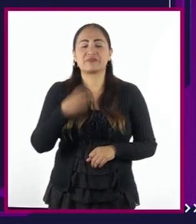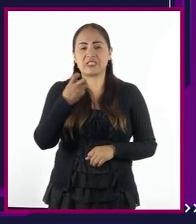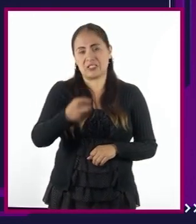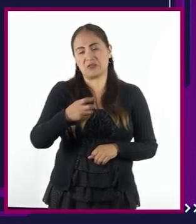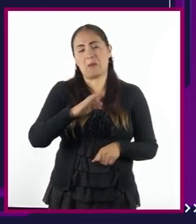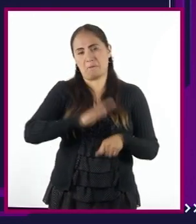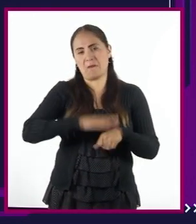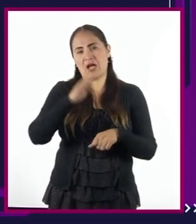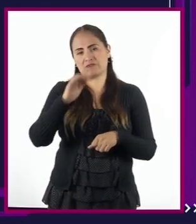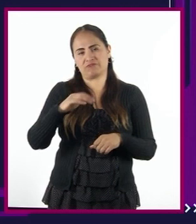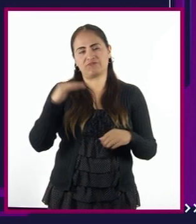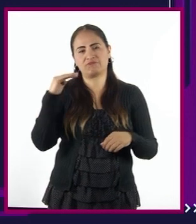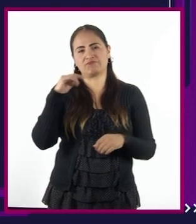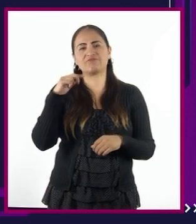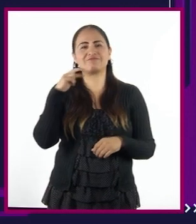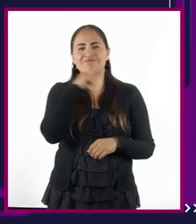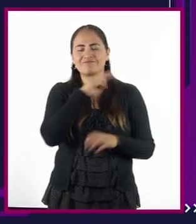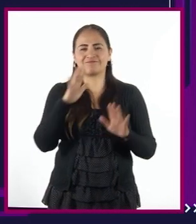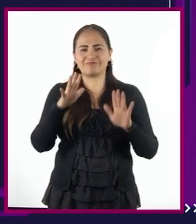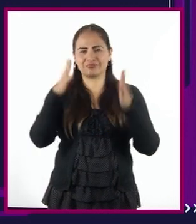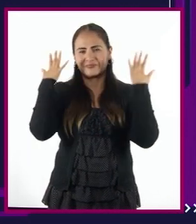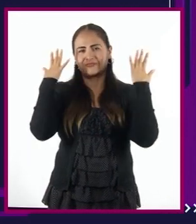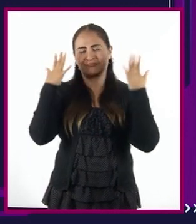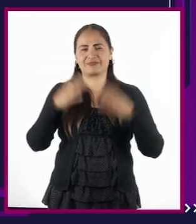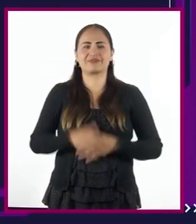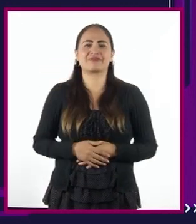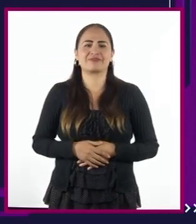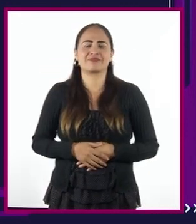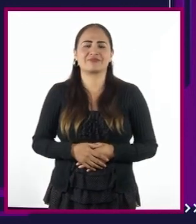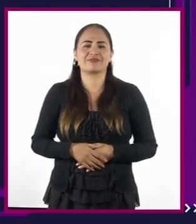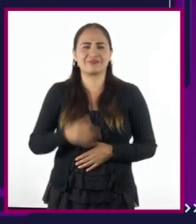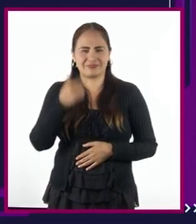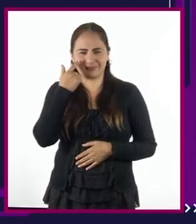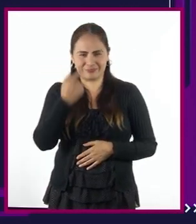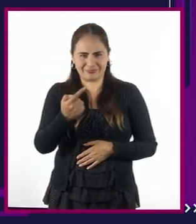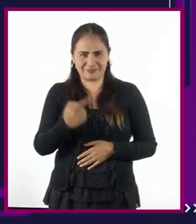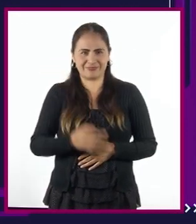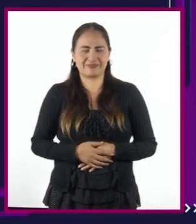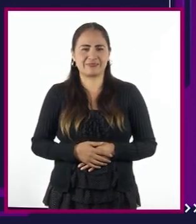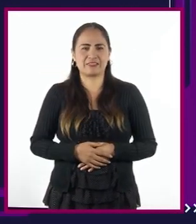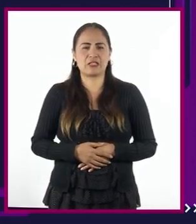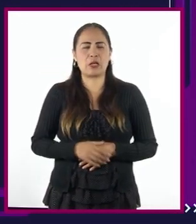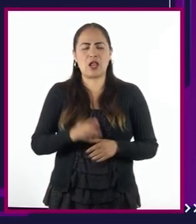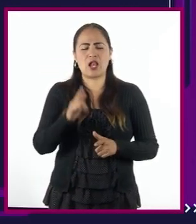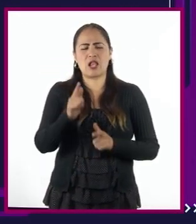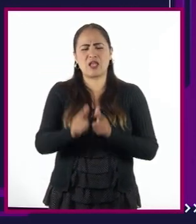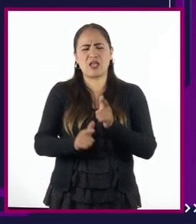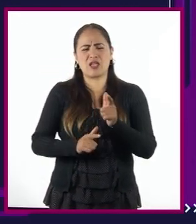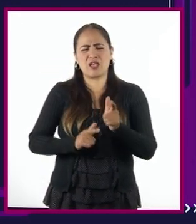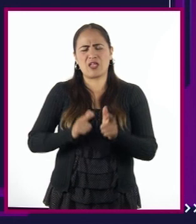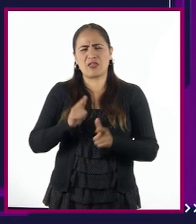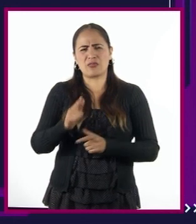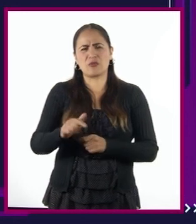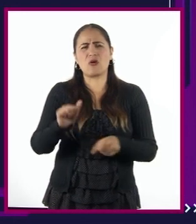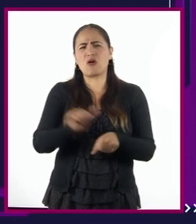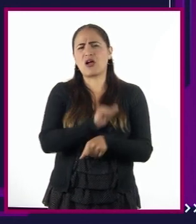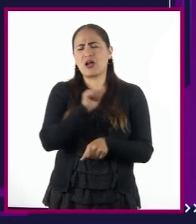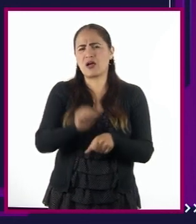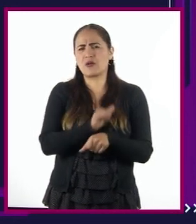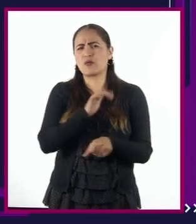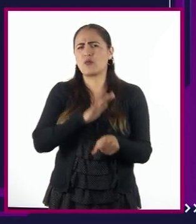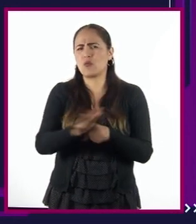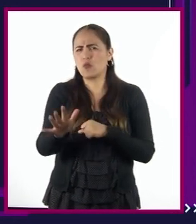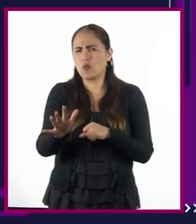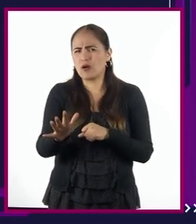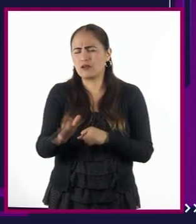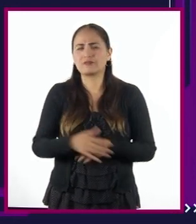rápido. ¿Cómo pueden identificar que el trayecto es más lento? Esto se conoce debido